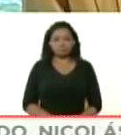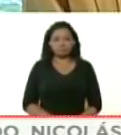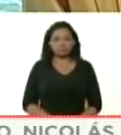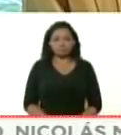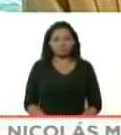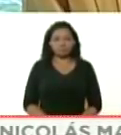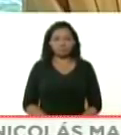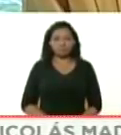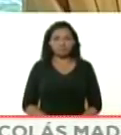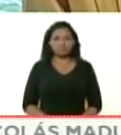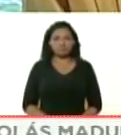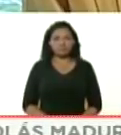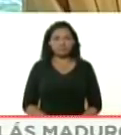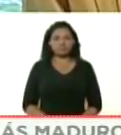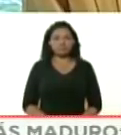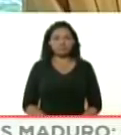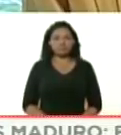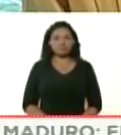Esto está,